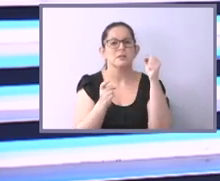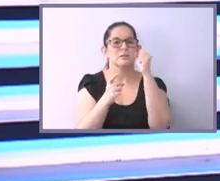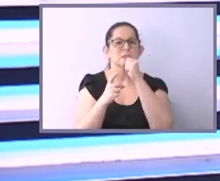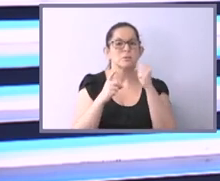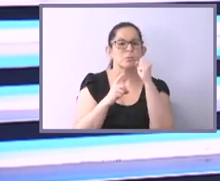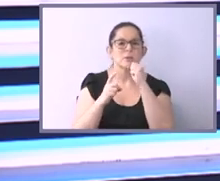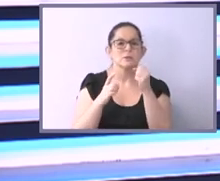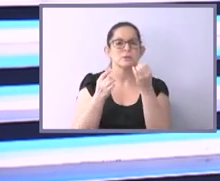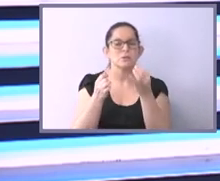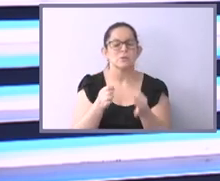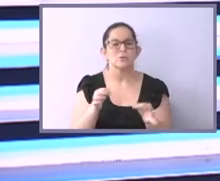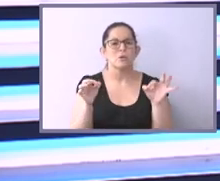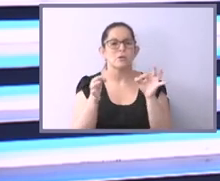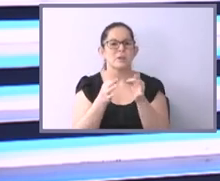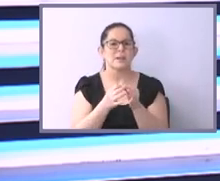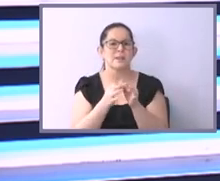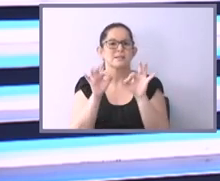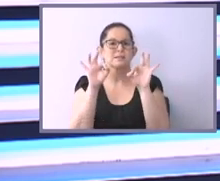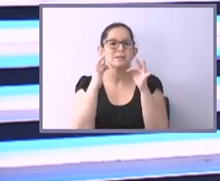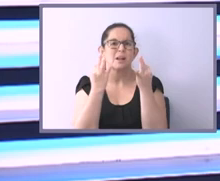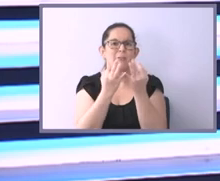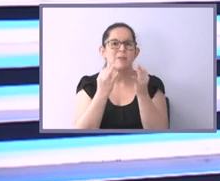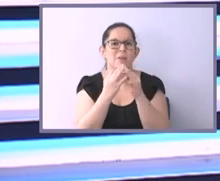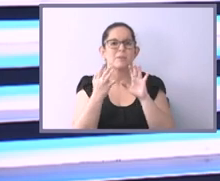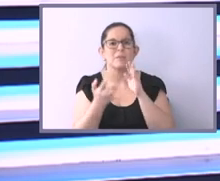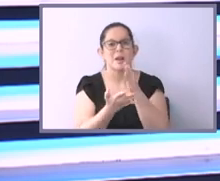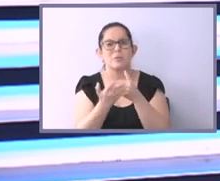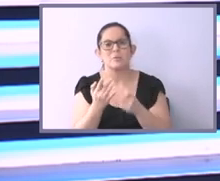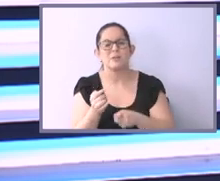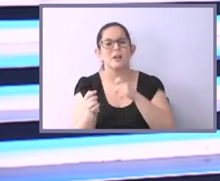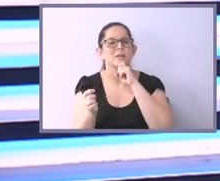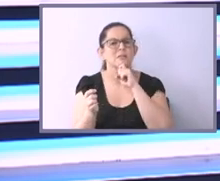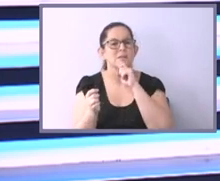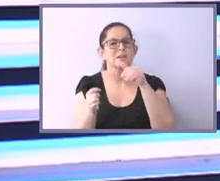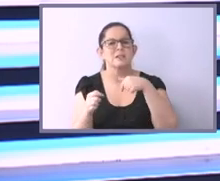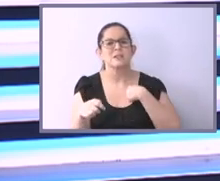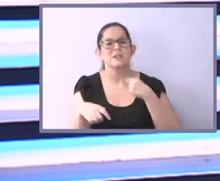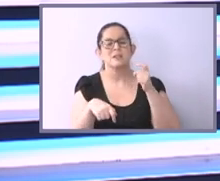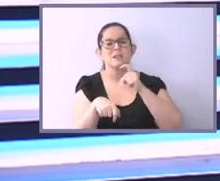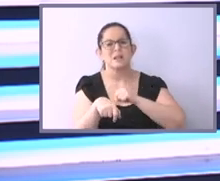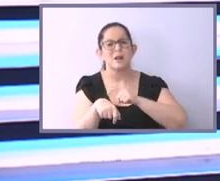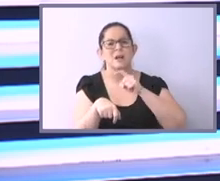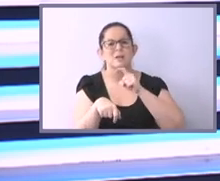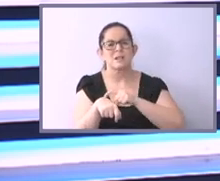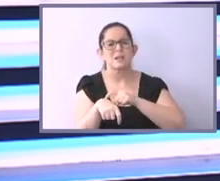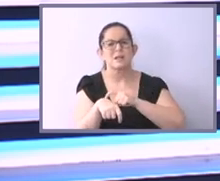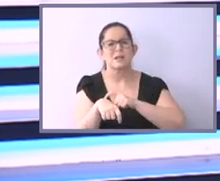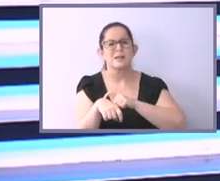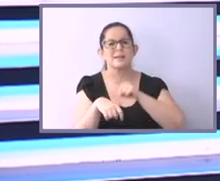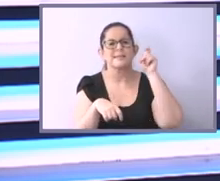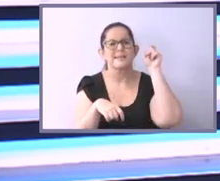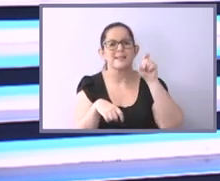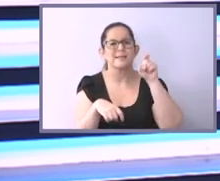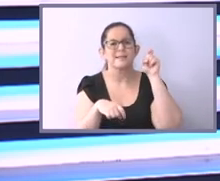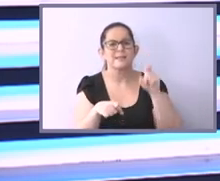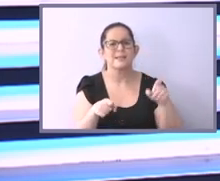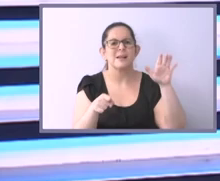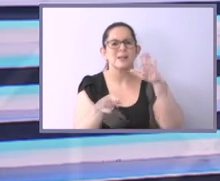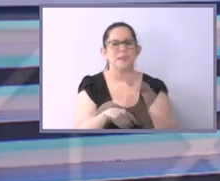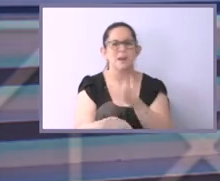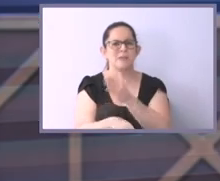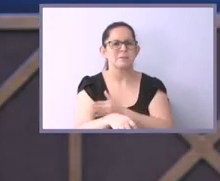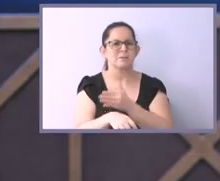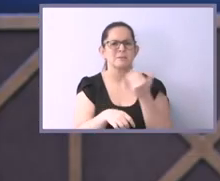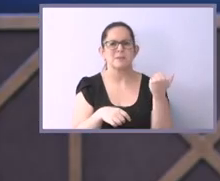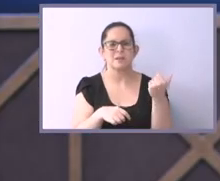familiares, aunque sé que podrías estar pasando alguna dificultad en este tiempo, procura la llenura del Espíritu Santo como nunca